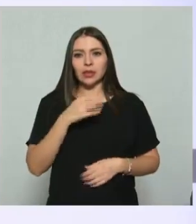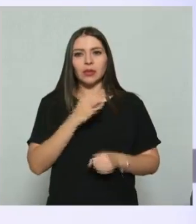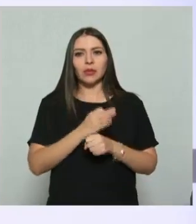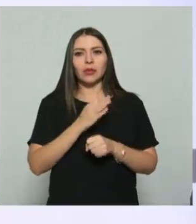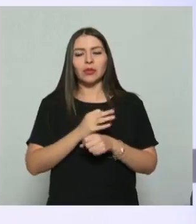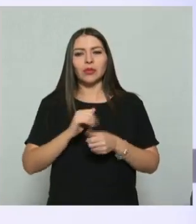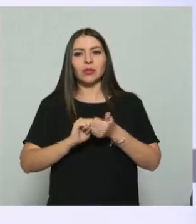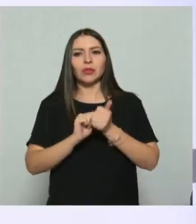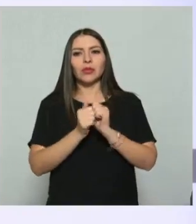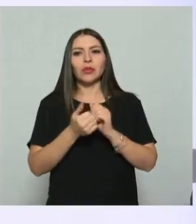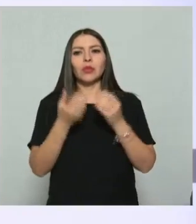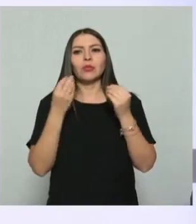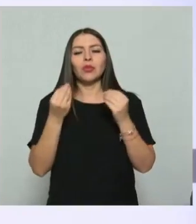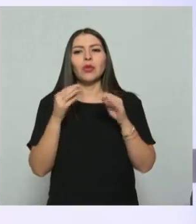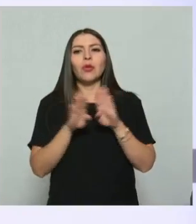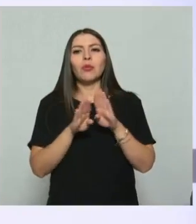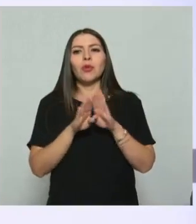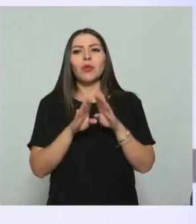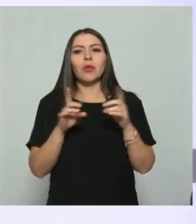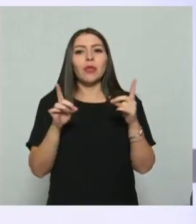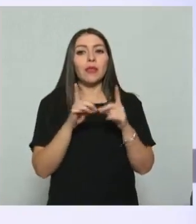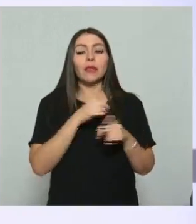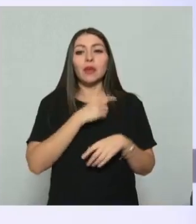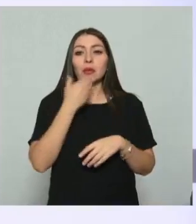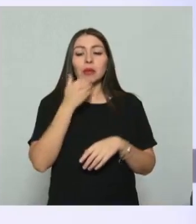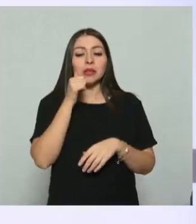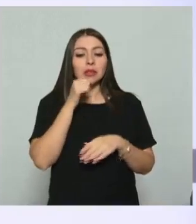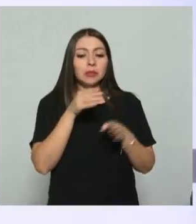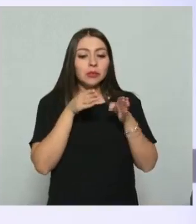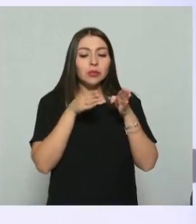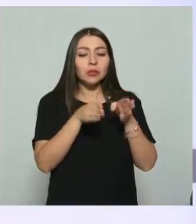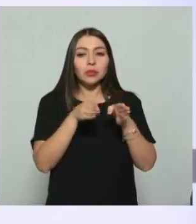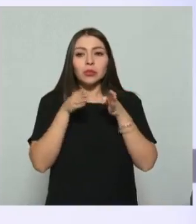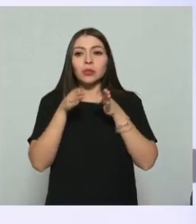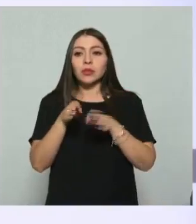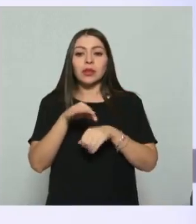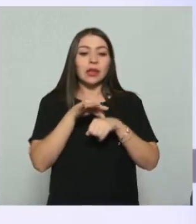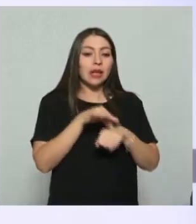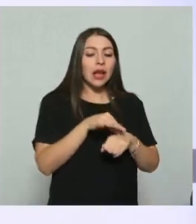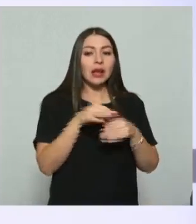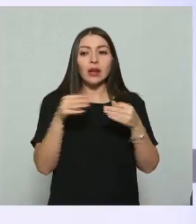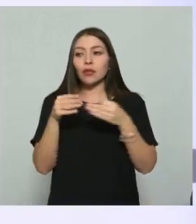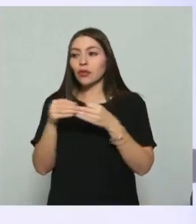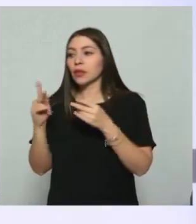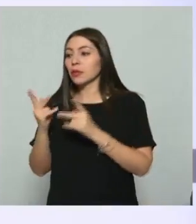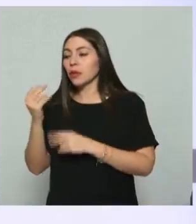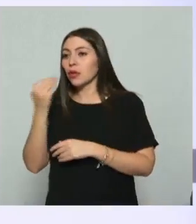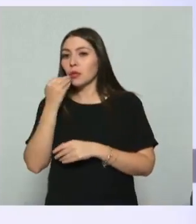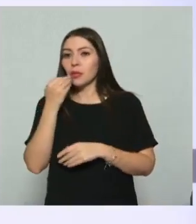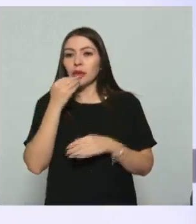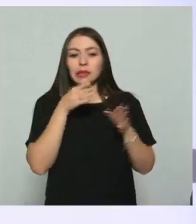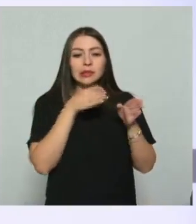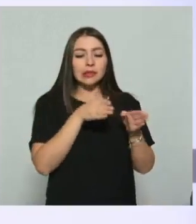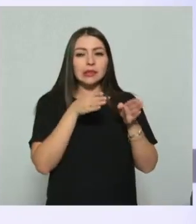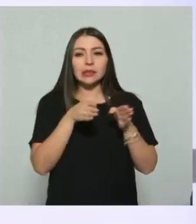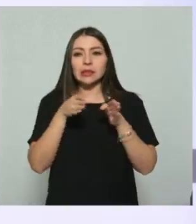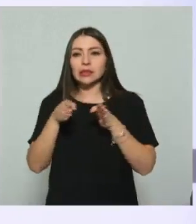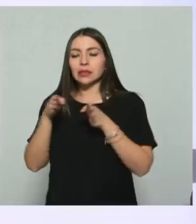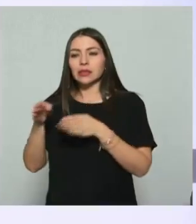mucho la dieta, ¿no? Entonces te dicen, hay que comer carne, hay que comer frutas y verduras, hay que comer tal, y en